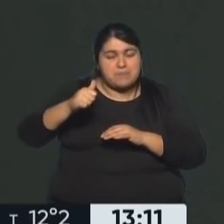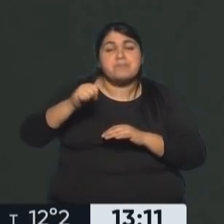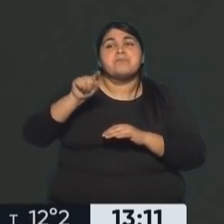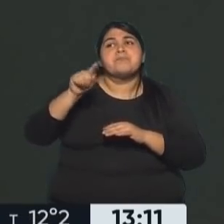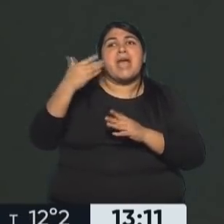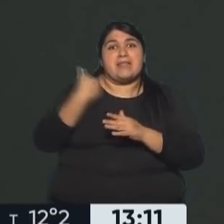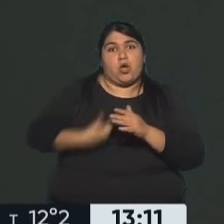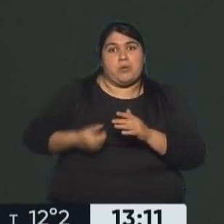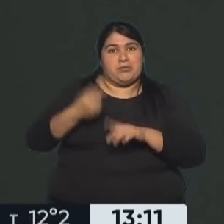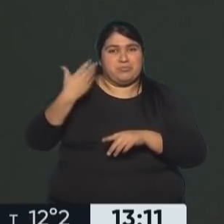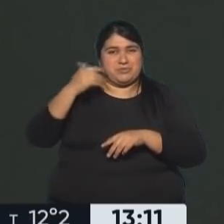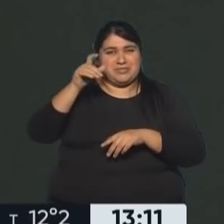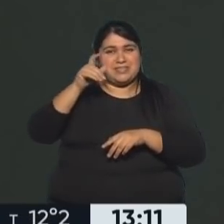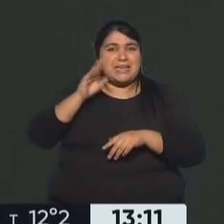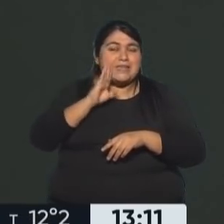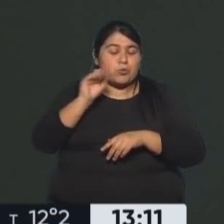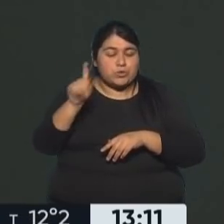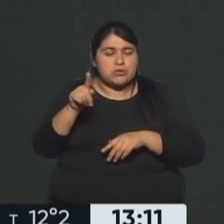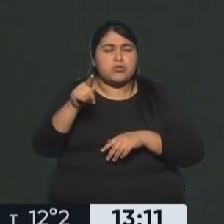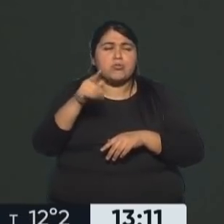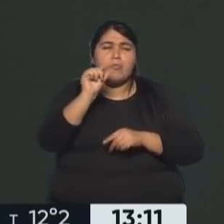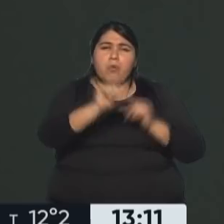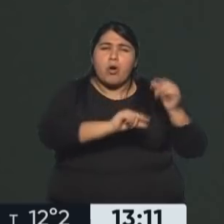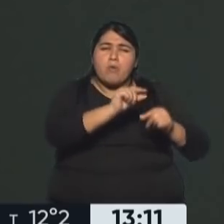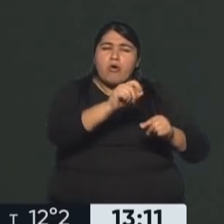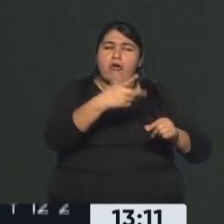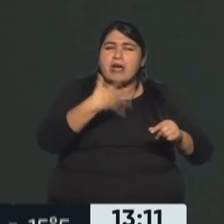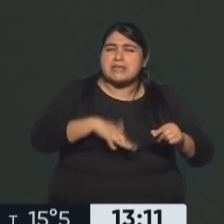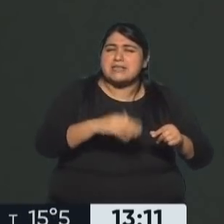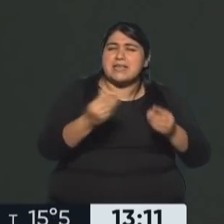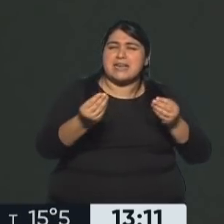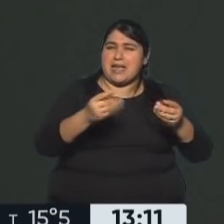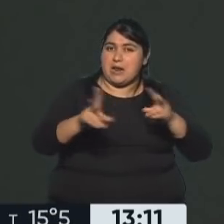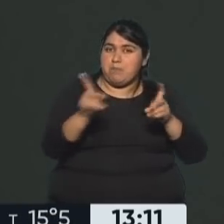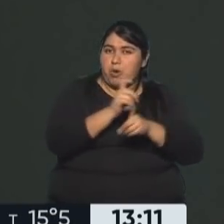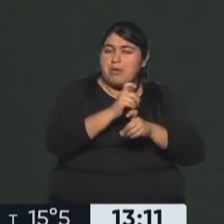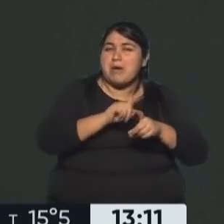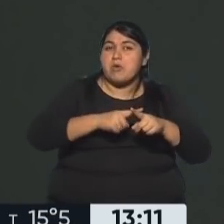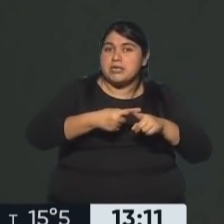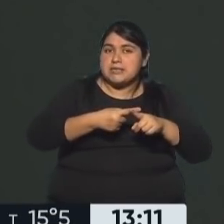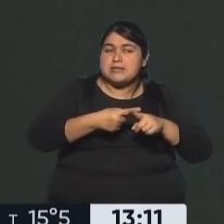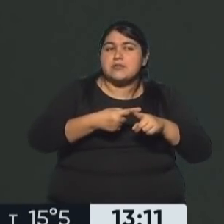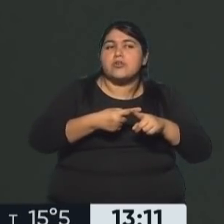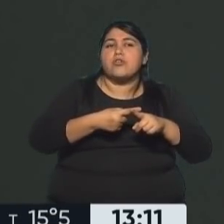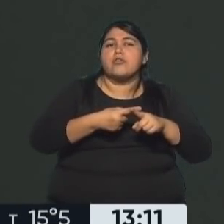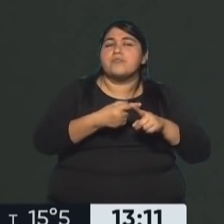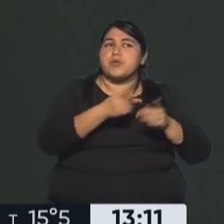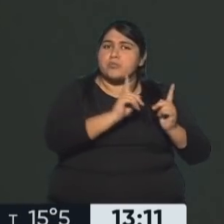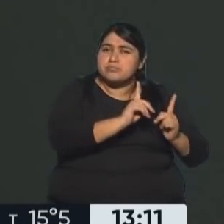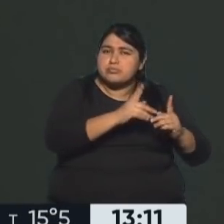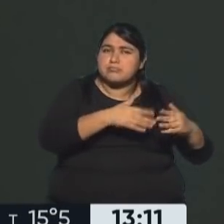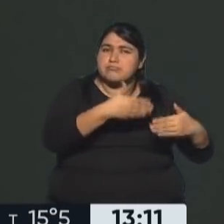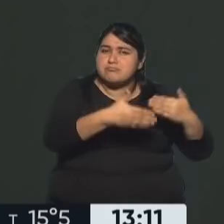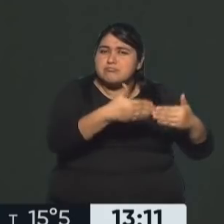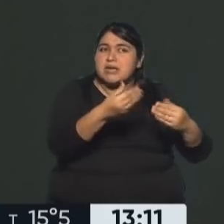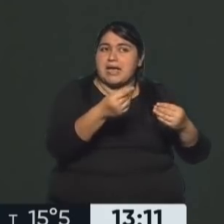digo, me parece que ahí empezó a entender también esta idea de que la estabilidad política estaba dada por la garantía también de un